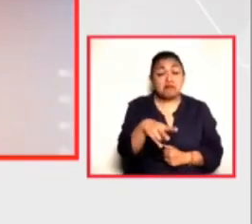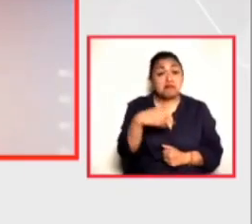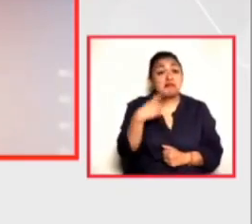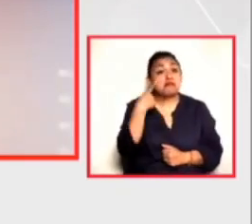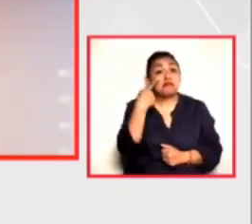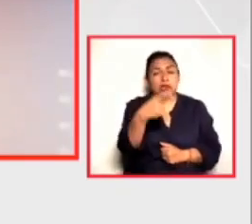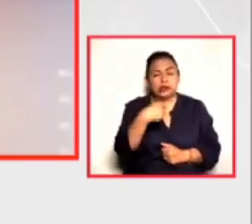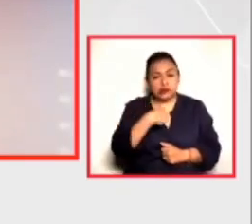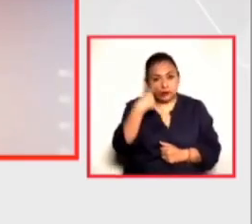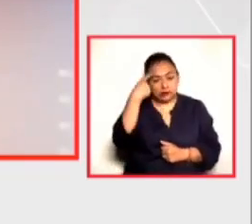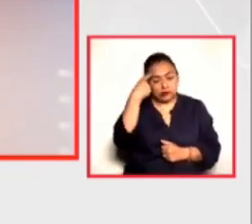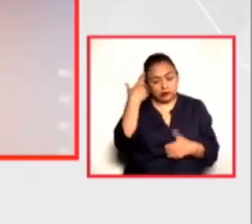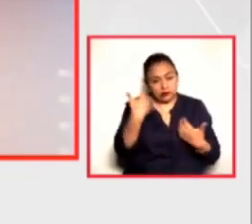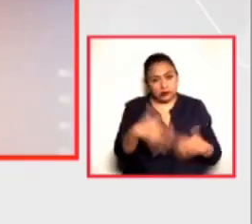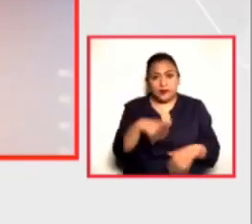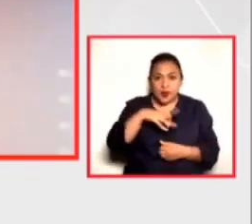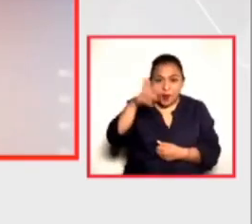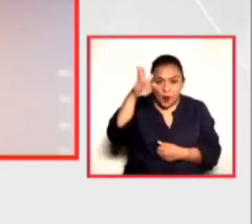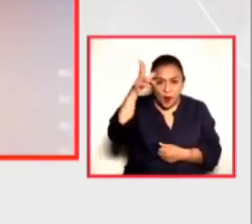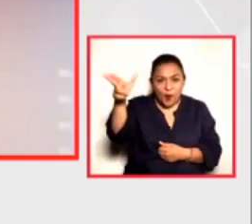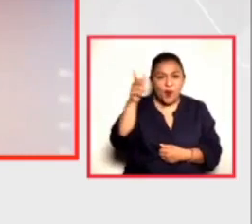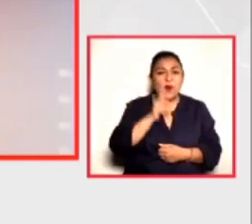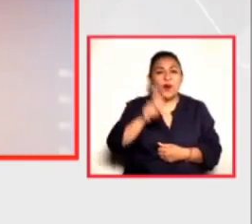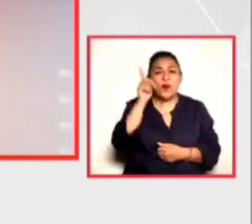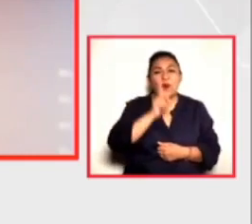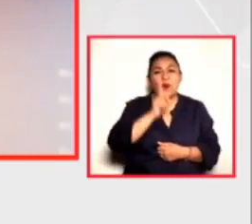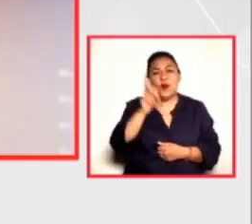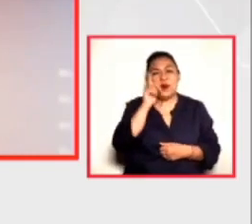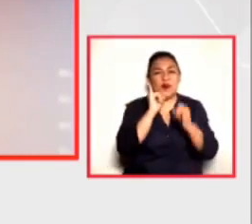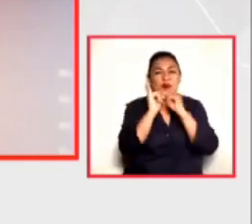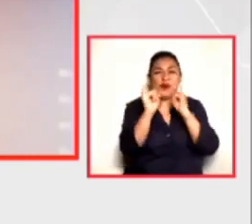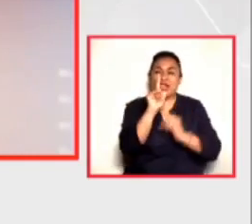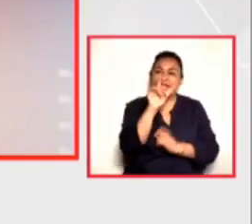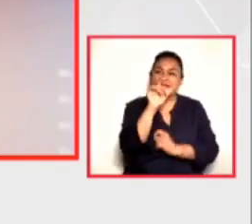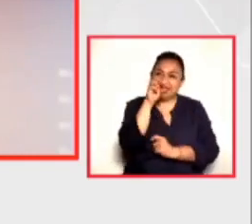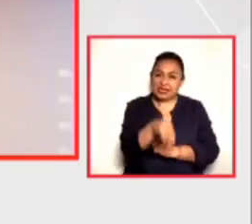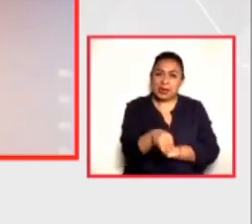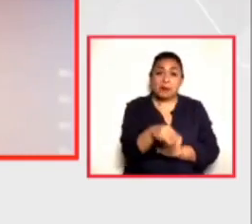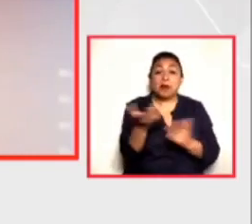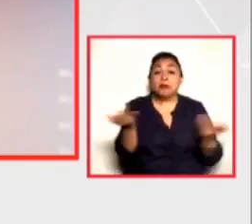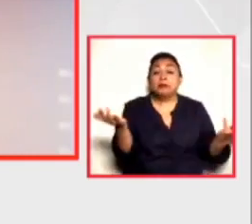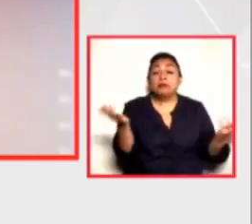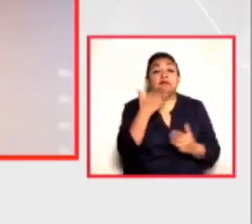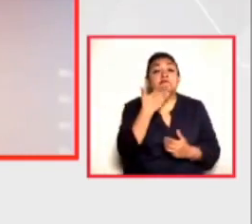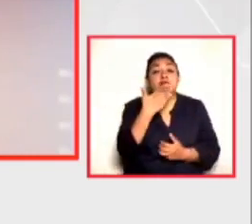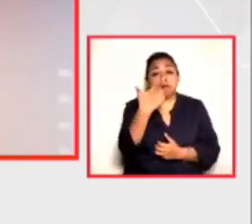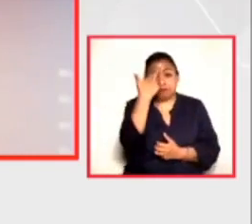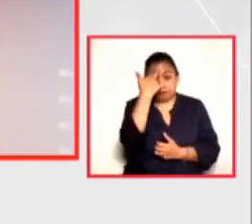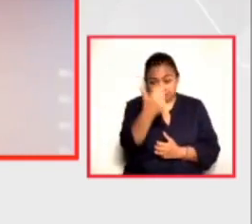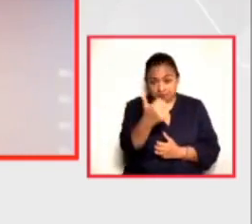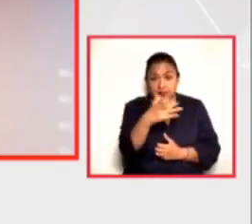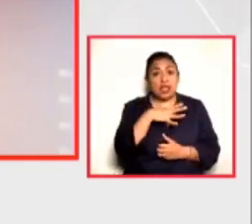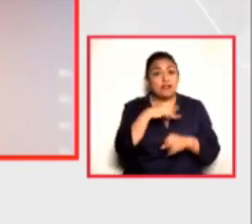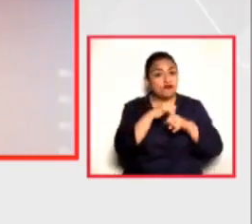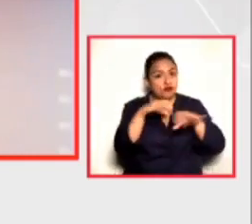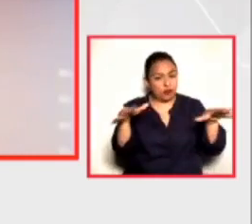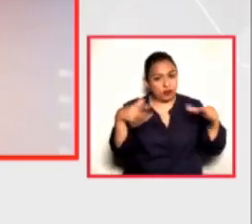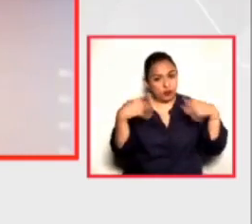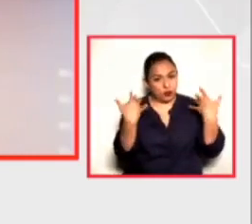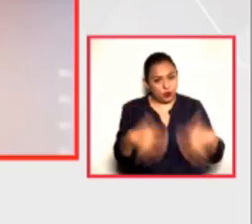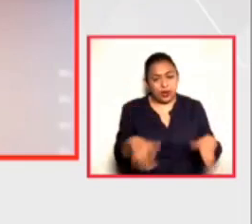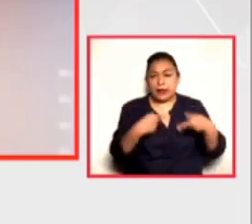pensando mucho. Hola, a Laura Regis, en la traducción de lengua de señas mexicana. Y como bien refieres, Laura, hay mucha información y arrancamos